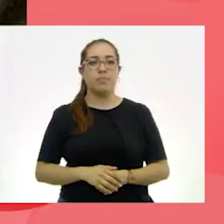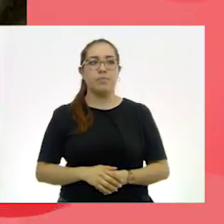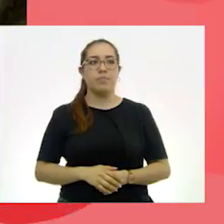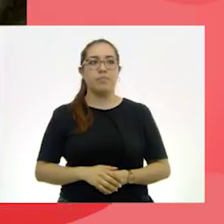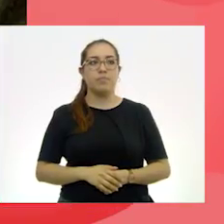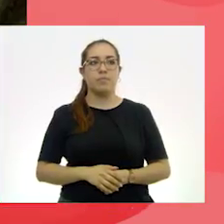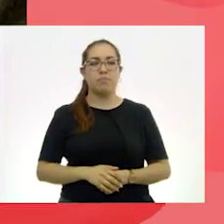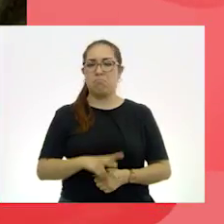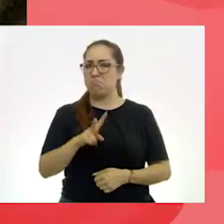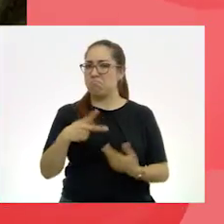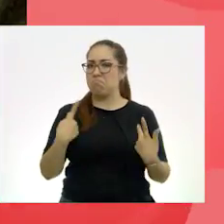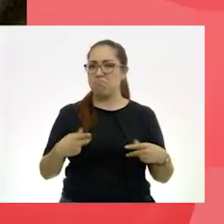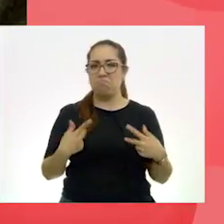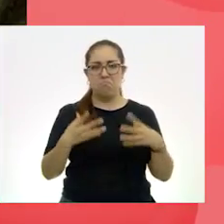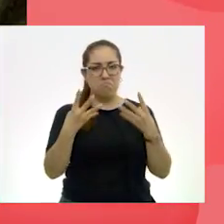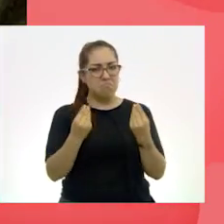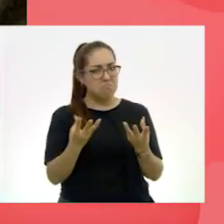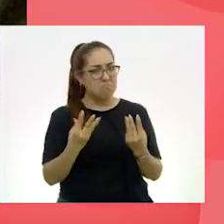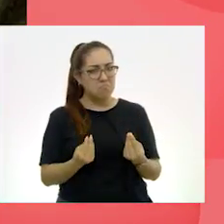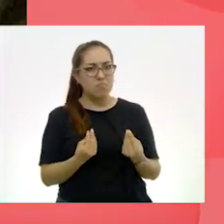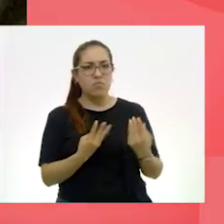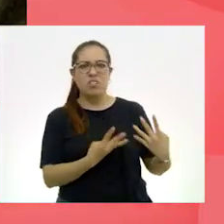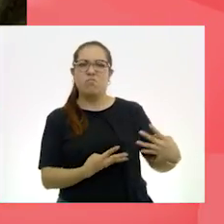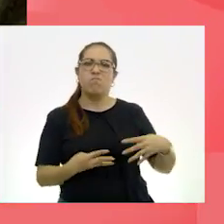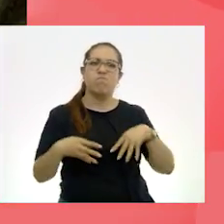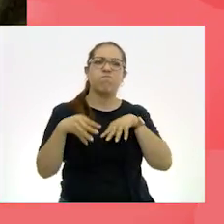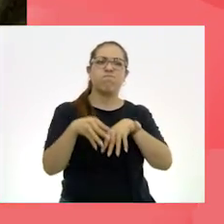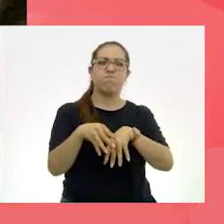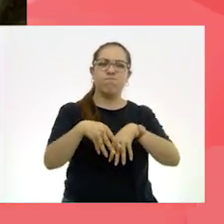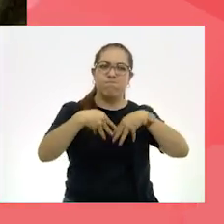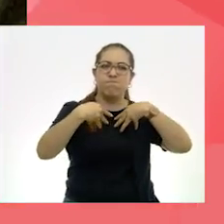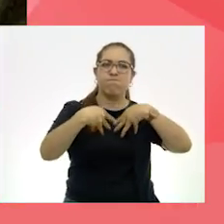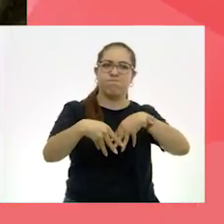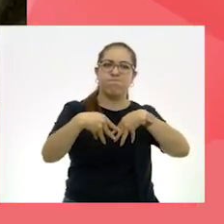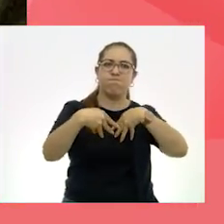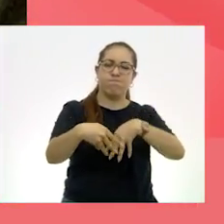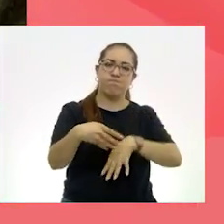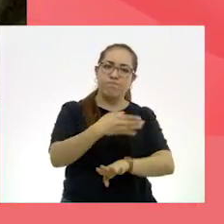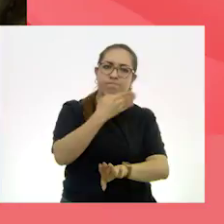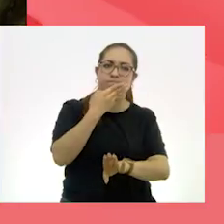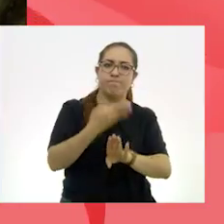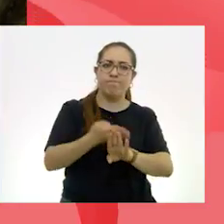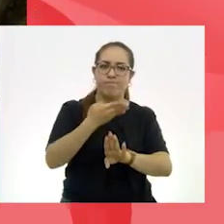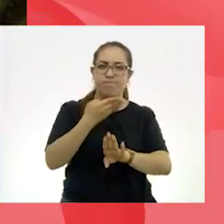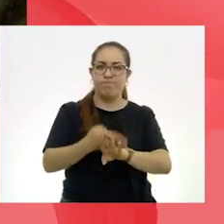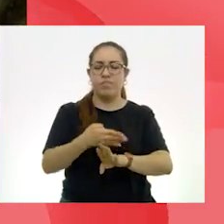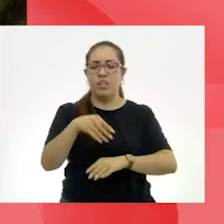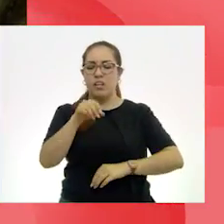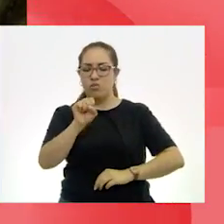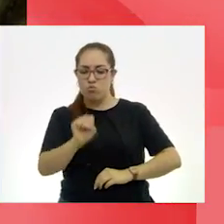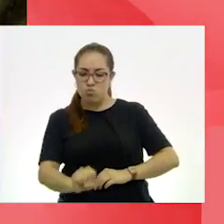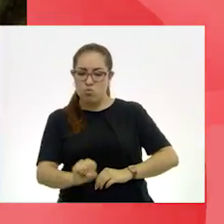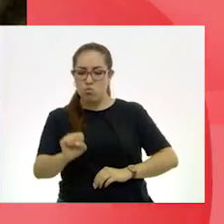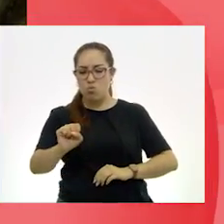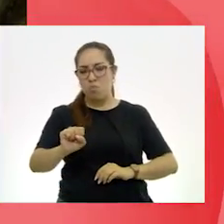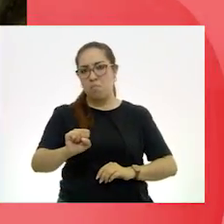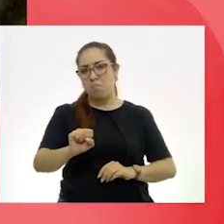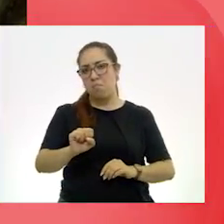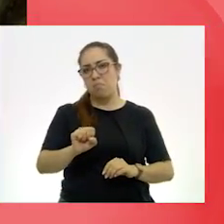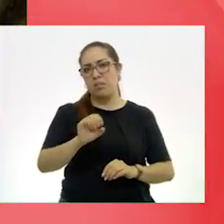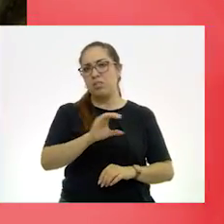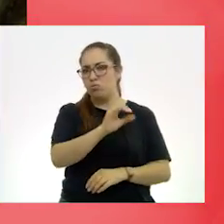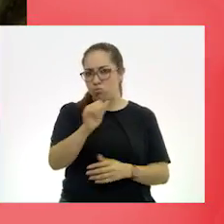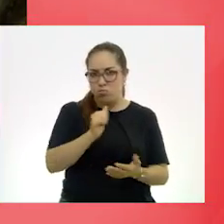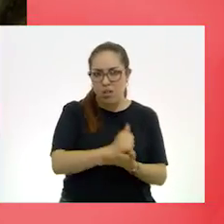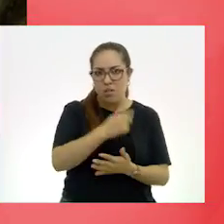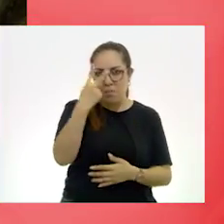levantamientos multitudinarios locales por todo el sur y centro de México, Distrito Federal,